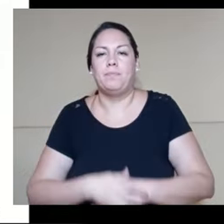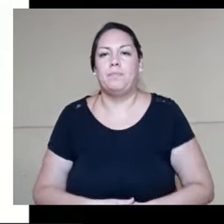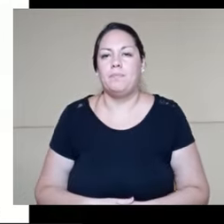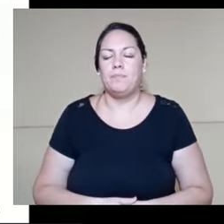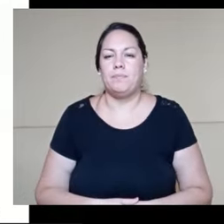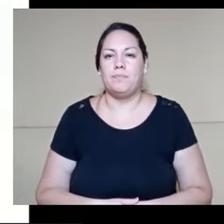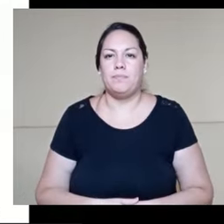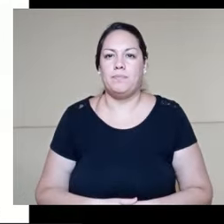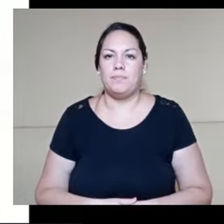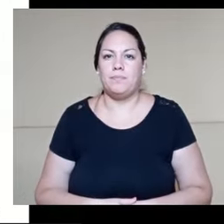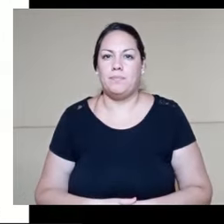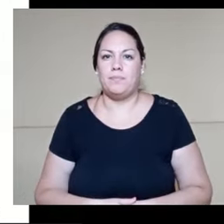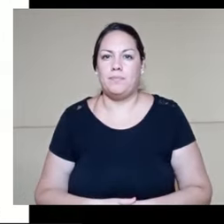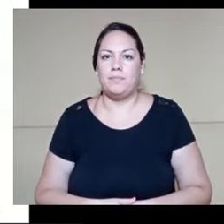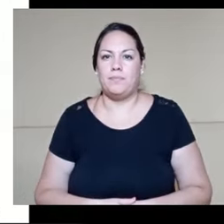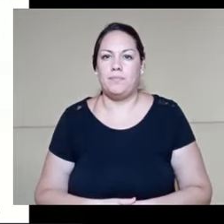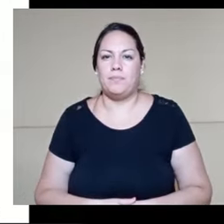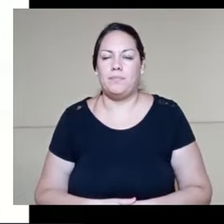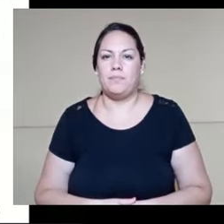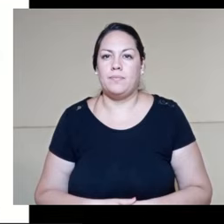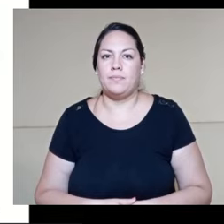¿Qué pasa? Nuestra célula,